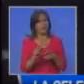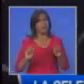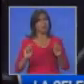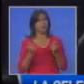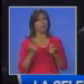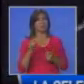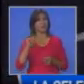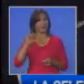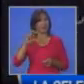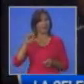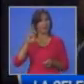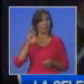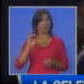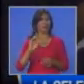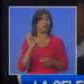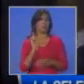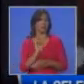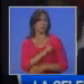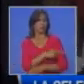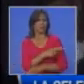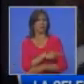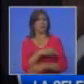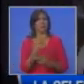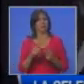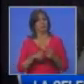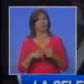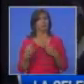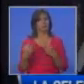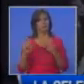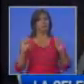Antonio Valencia, como líder de la Tri, puso el ritmo en el avión.